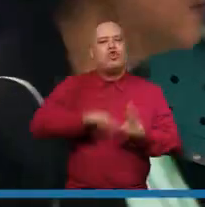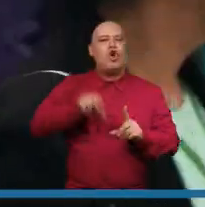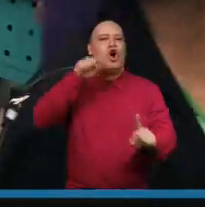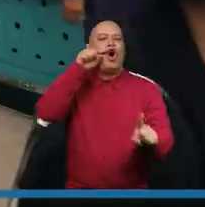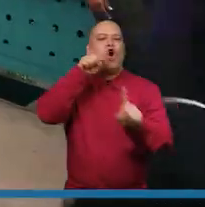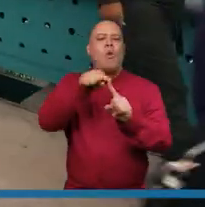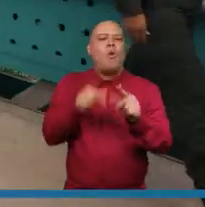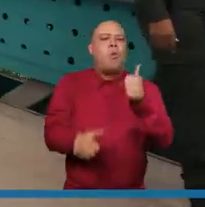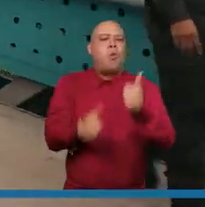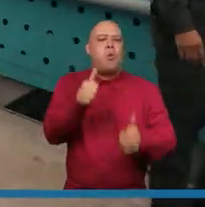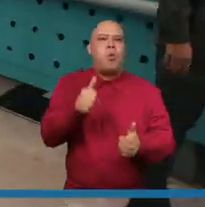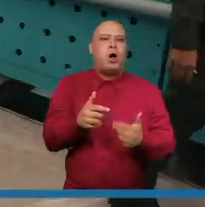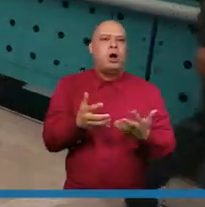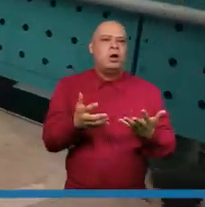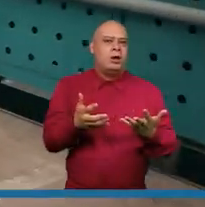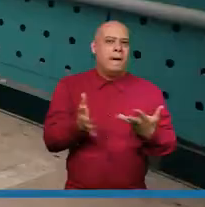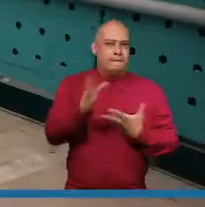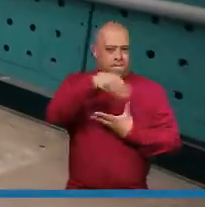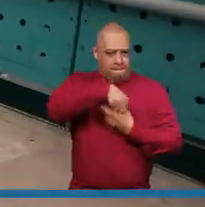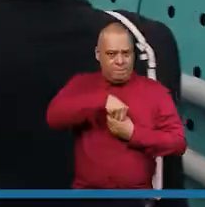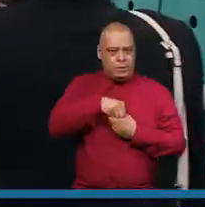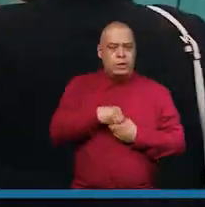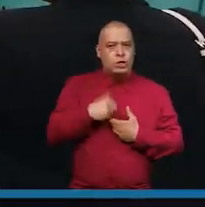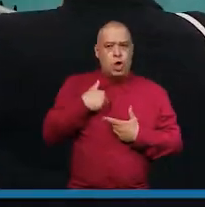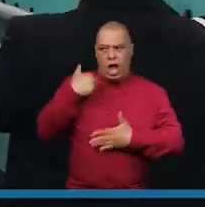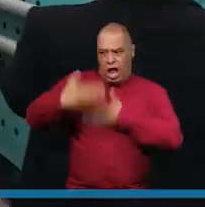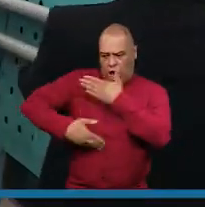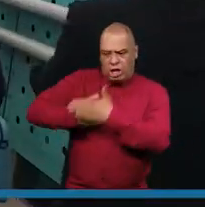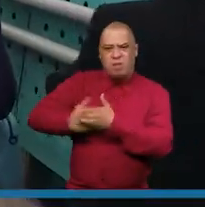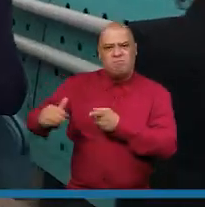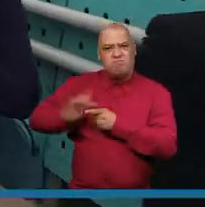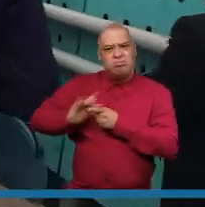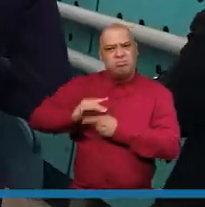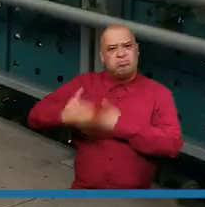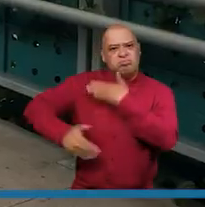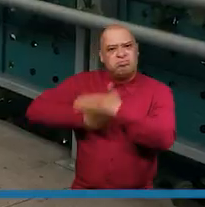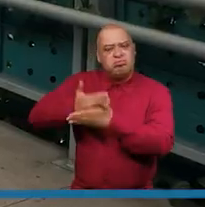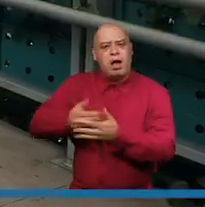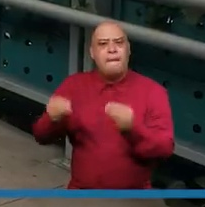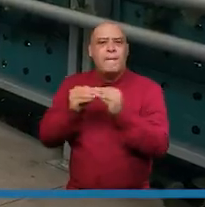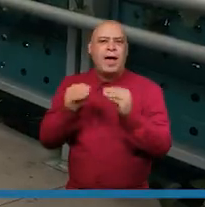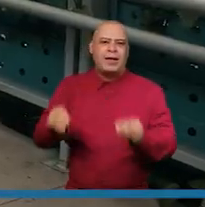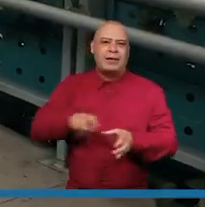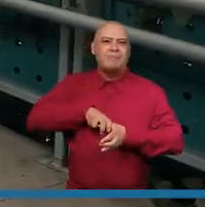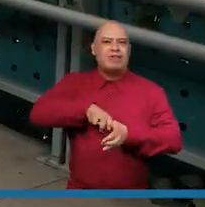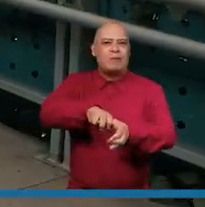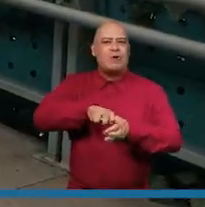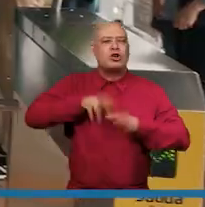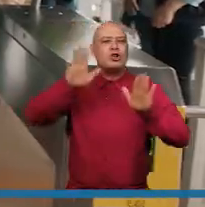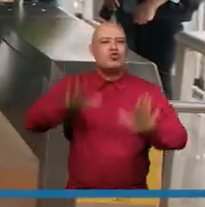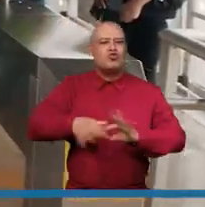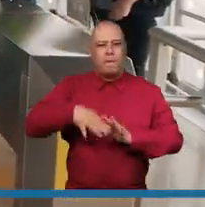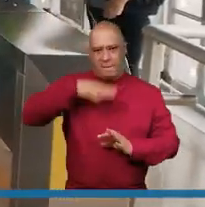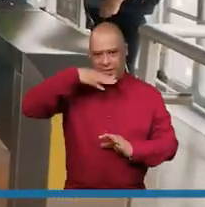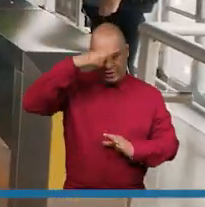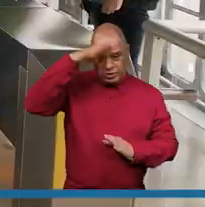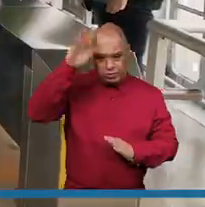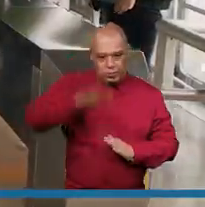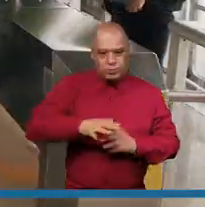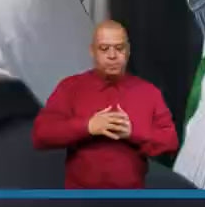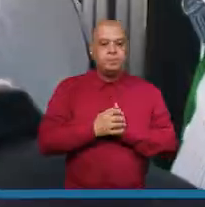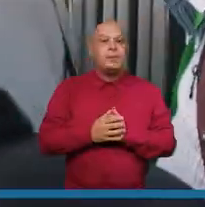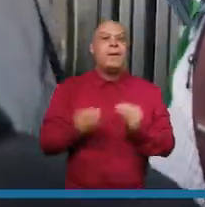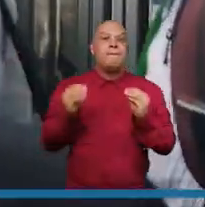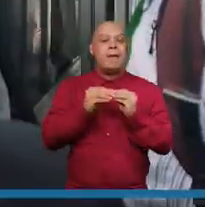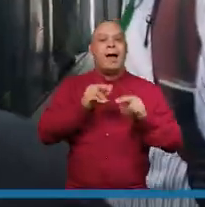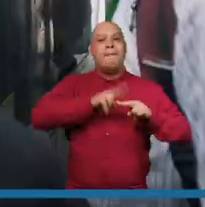focalizada alrededor de una de nuestras buenas prácticas, como es todo el sistema de transporte del Valle de Aburrá. Posteriormente fuimos